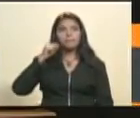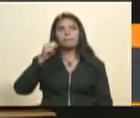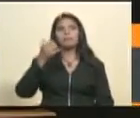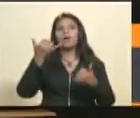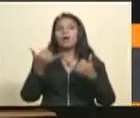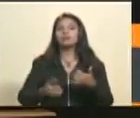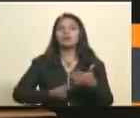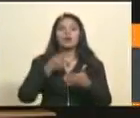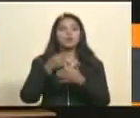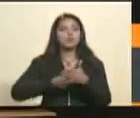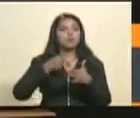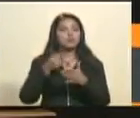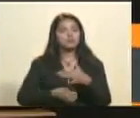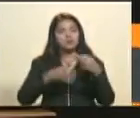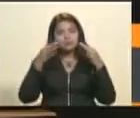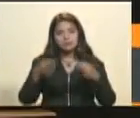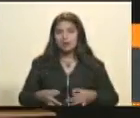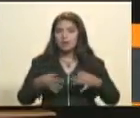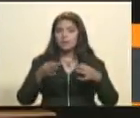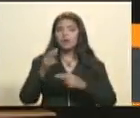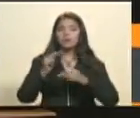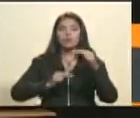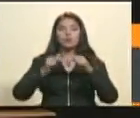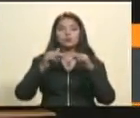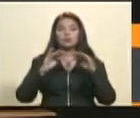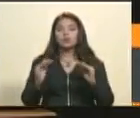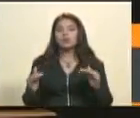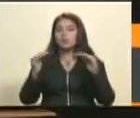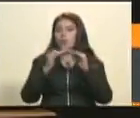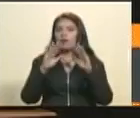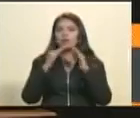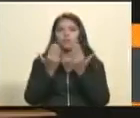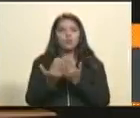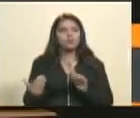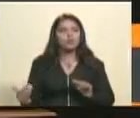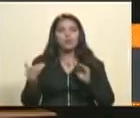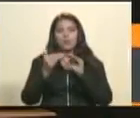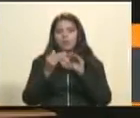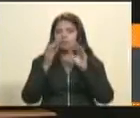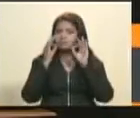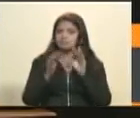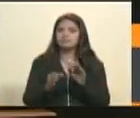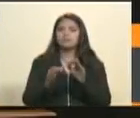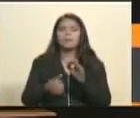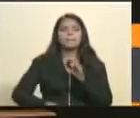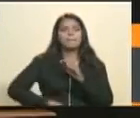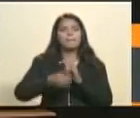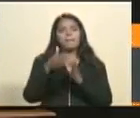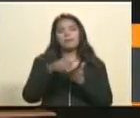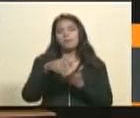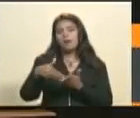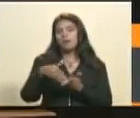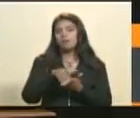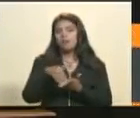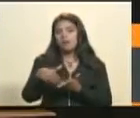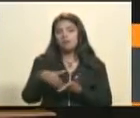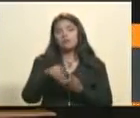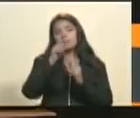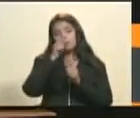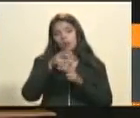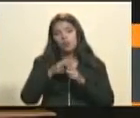lucha permanente por construir un mundo de iguales, por dignificar a los más débiles, por